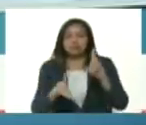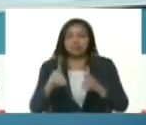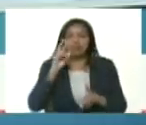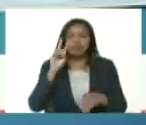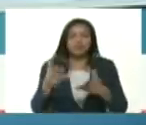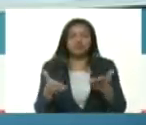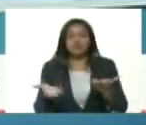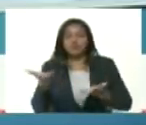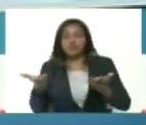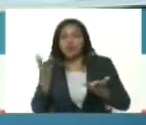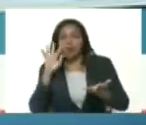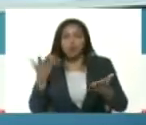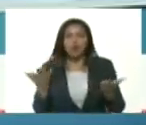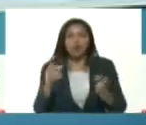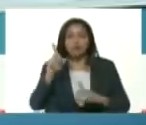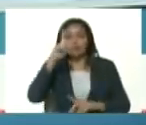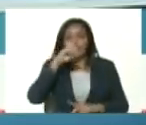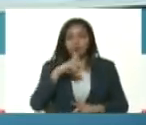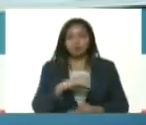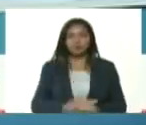duda para este año.